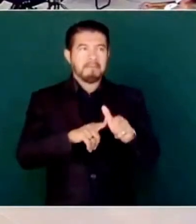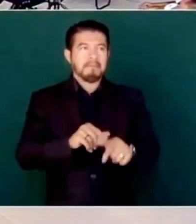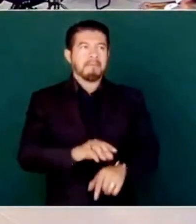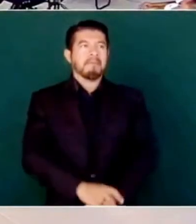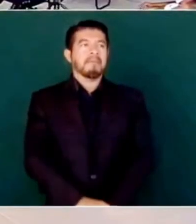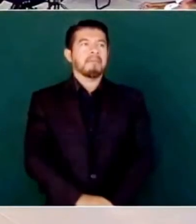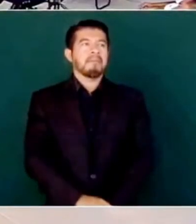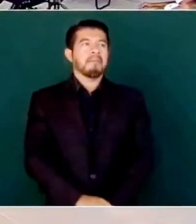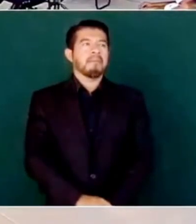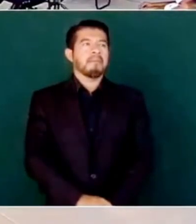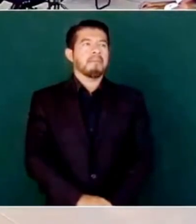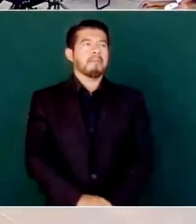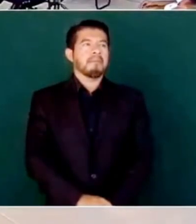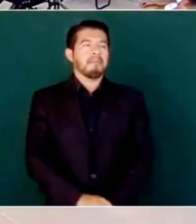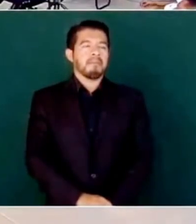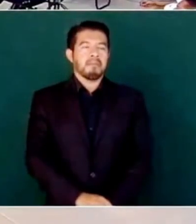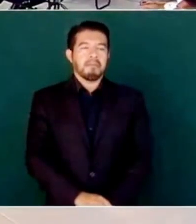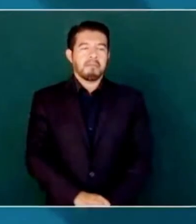Entonces, cuando